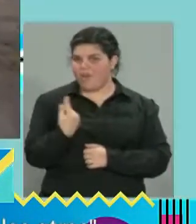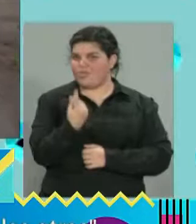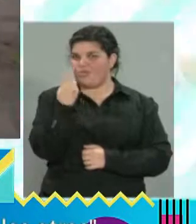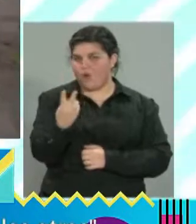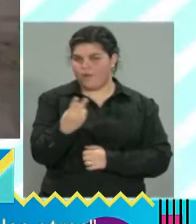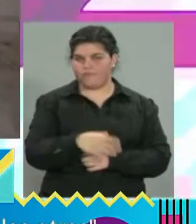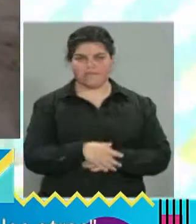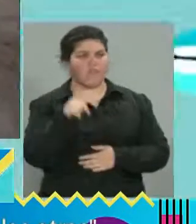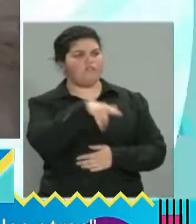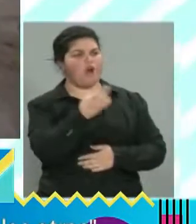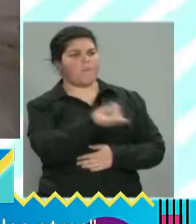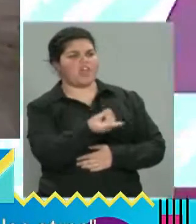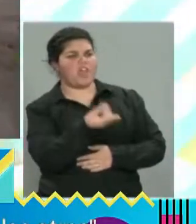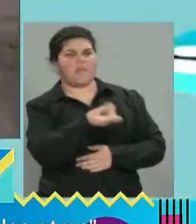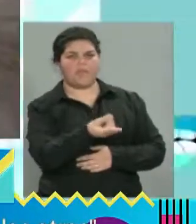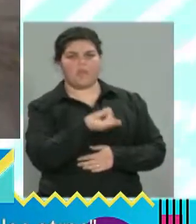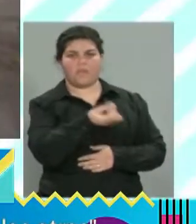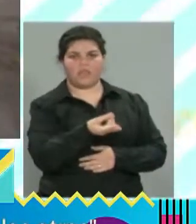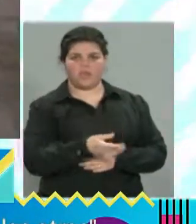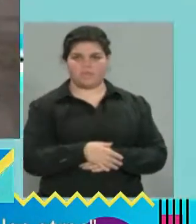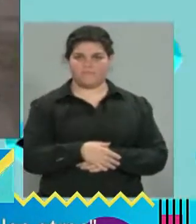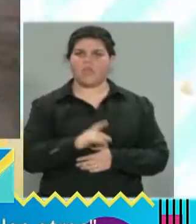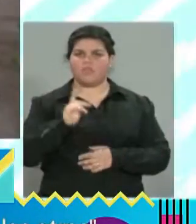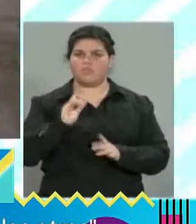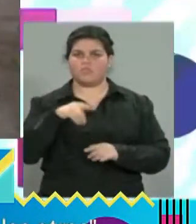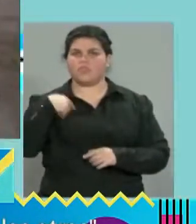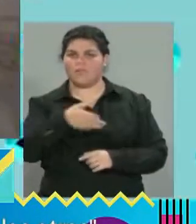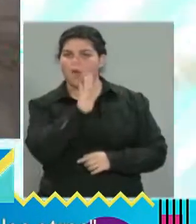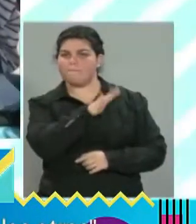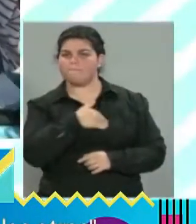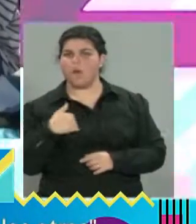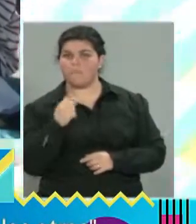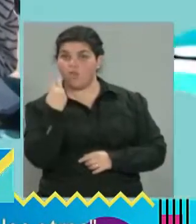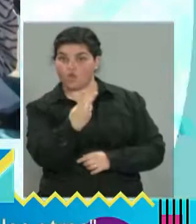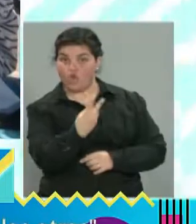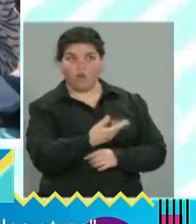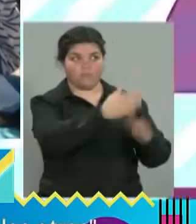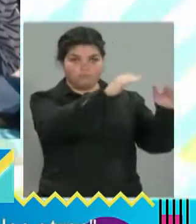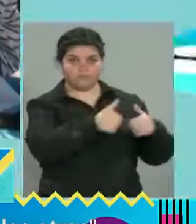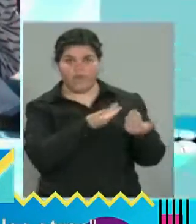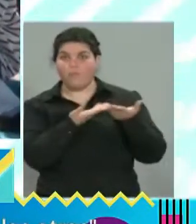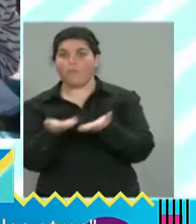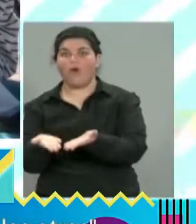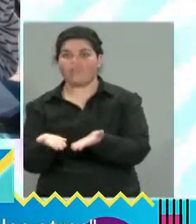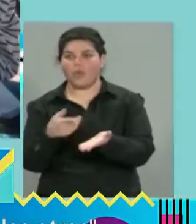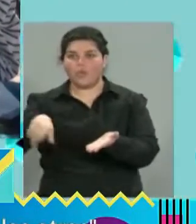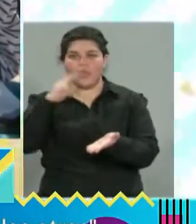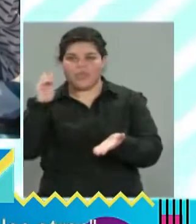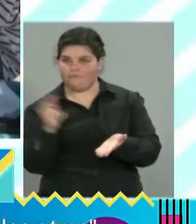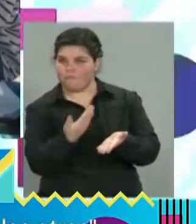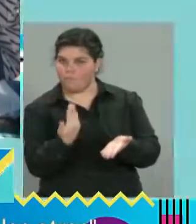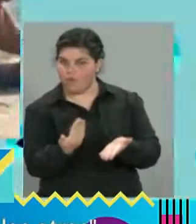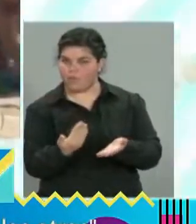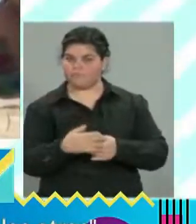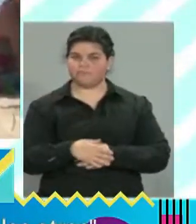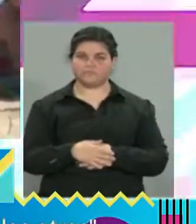sos mentiroso, sos mentiroso. Dice, cuando vengan mis 2 mamás, yo les voy a mostrar y se los voy a presentar que tengo mis 2 mamás. Pero la